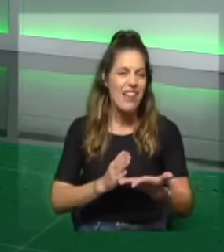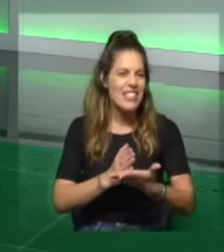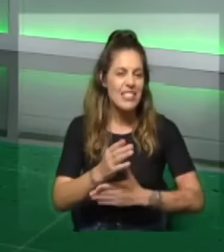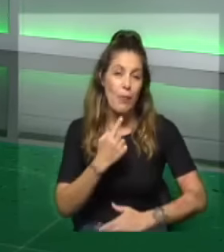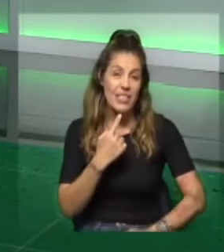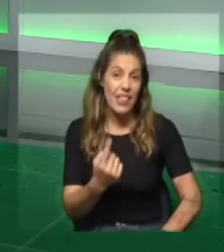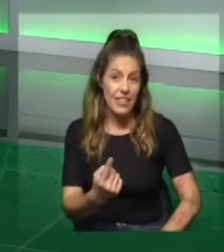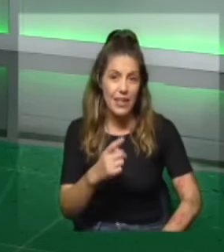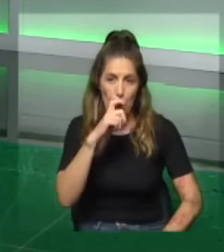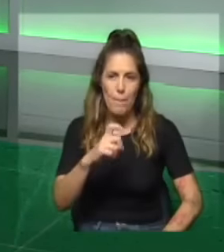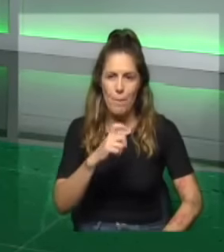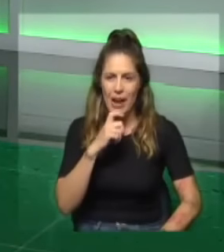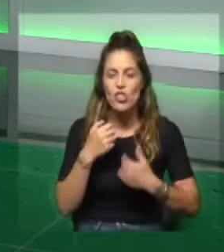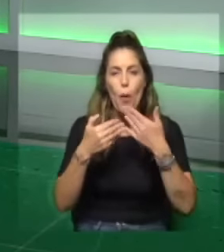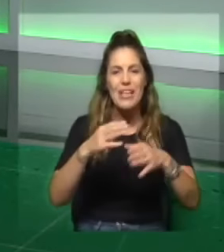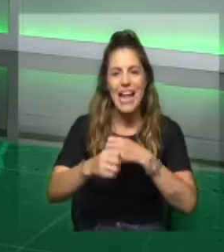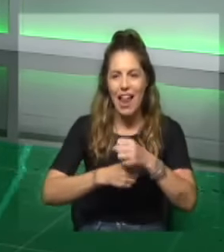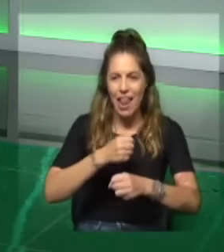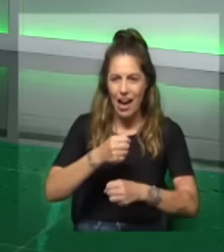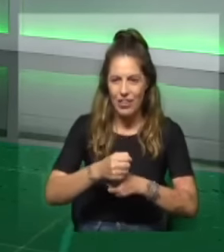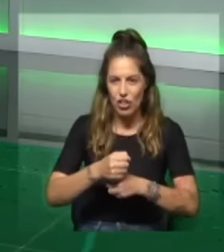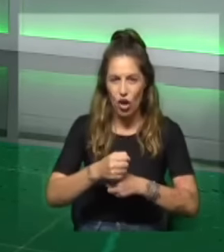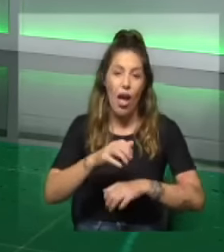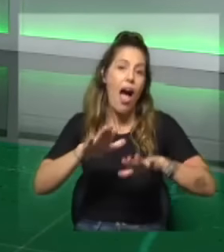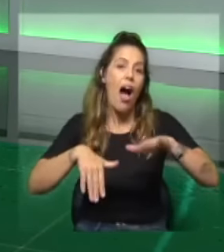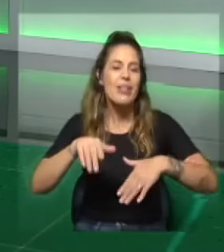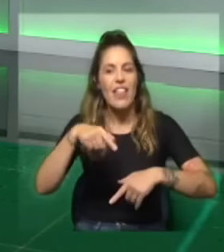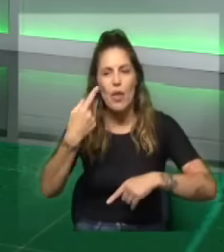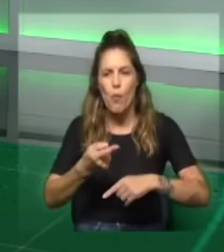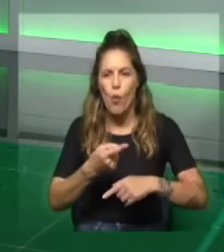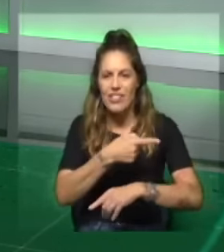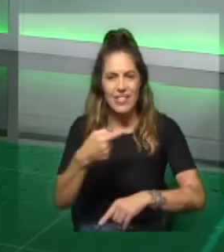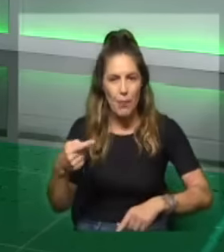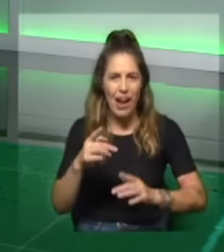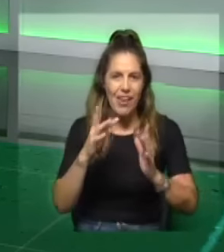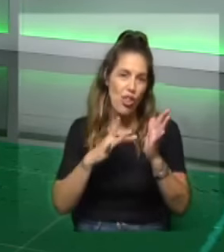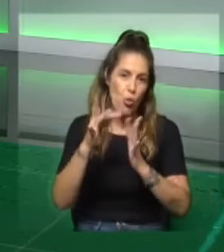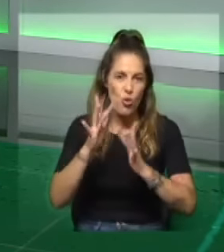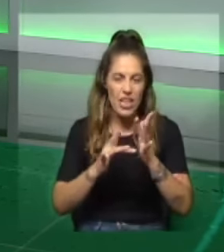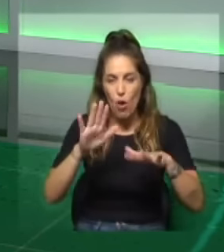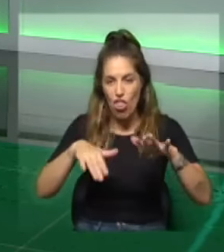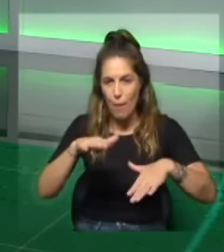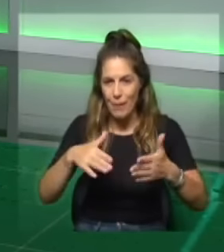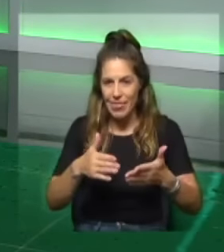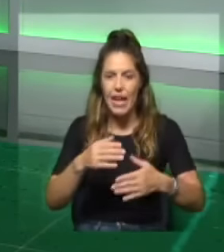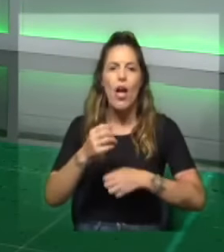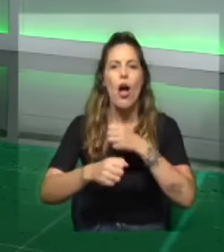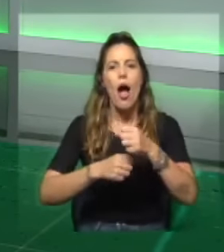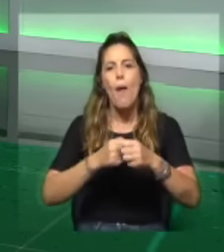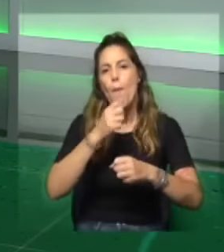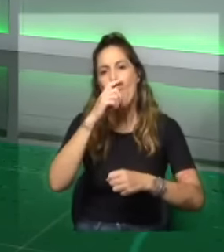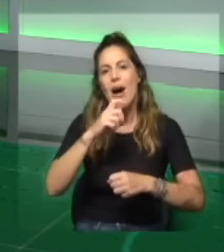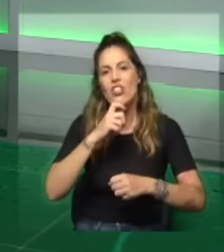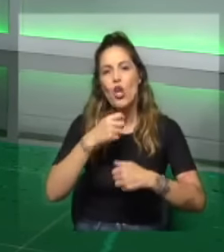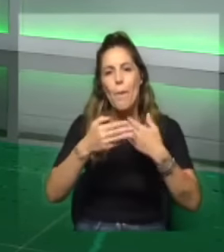se dice que en marzo es cuando comienza el año Bueno A veces Después de la semana de turismo según donde caiga en fin marzo es un año en el que comienza muchas cosas